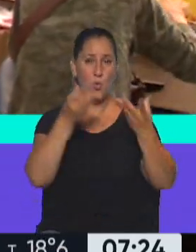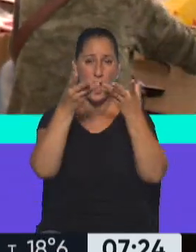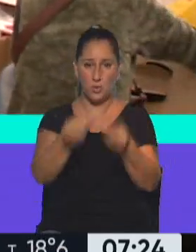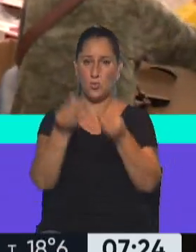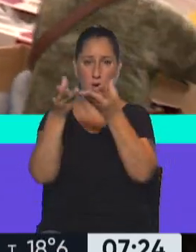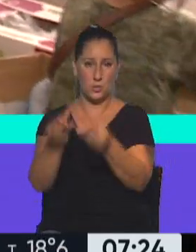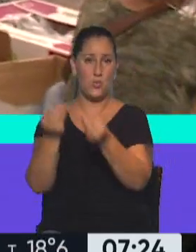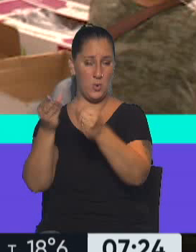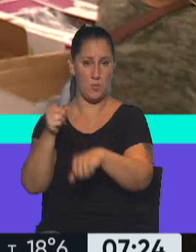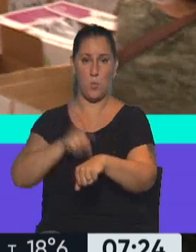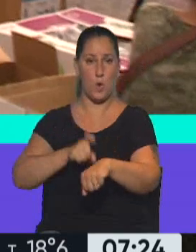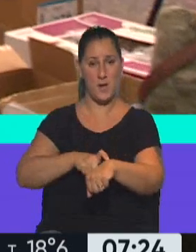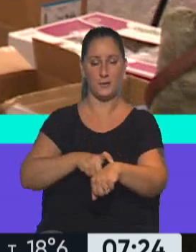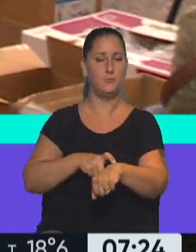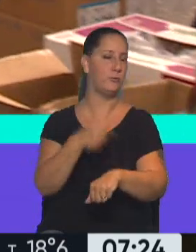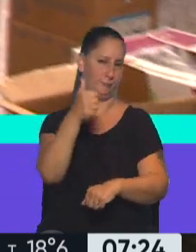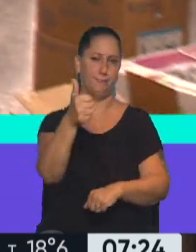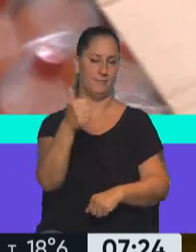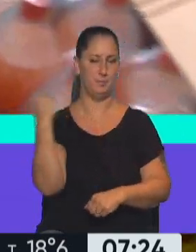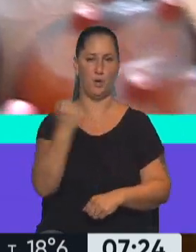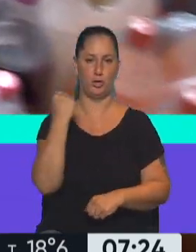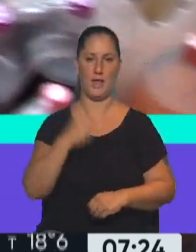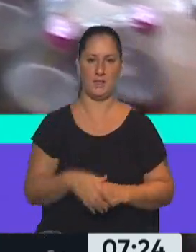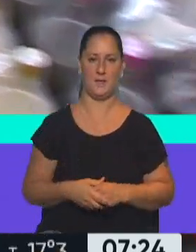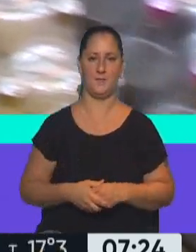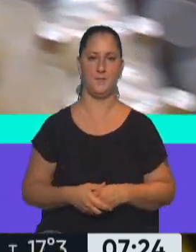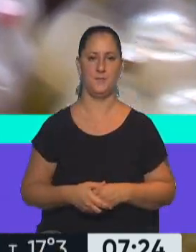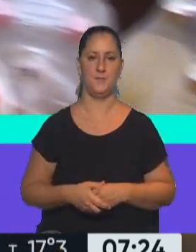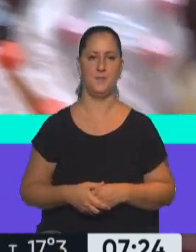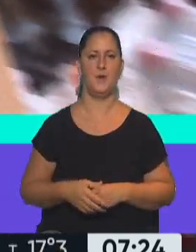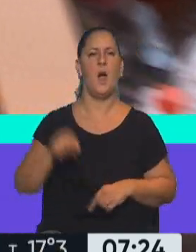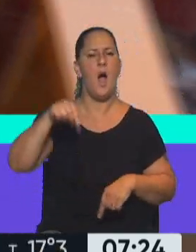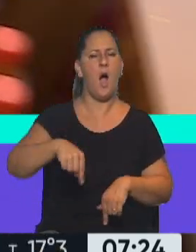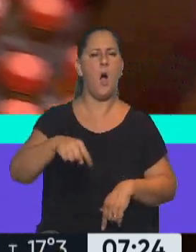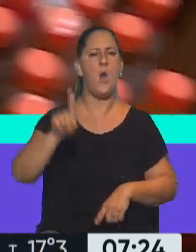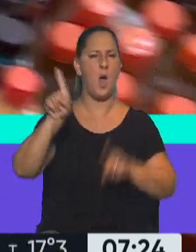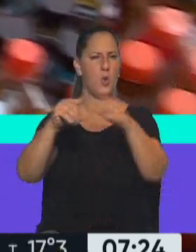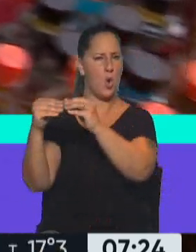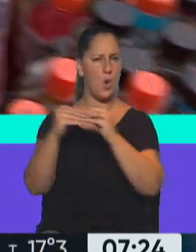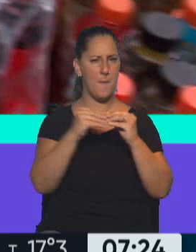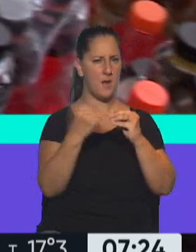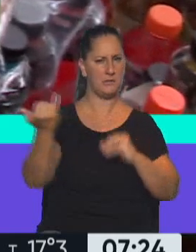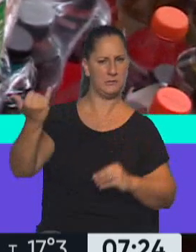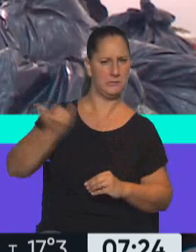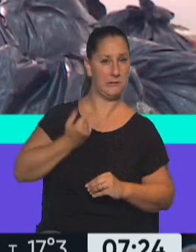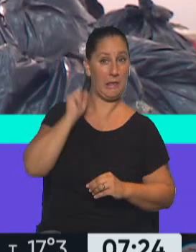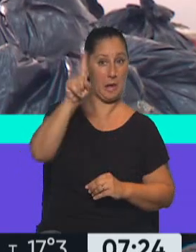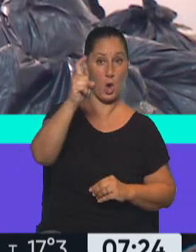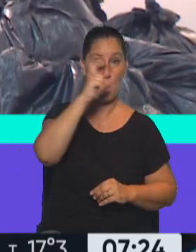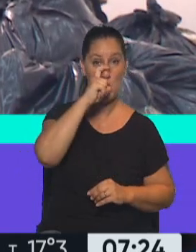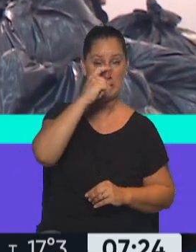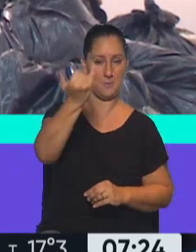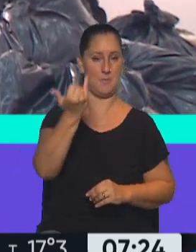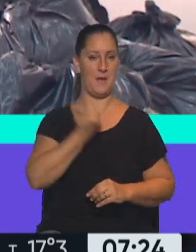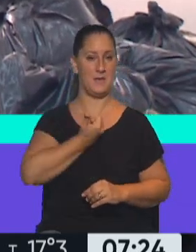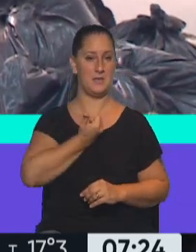Toda ayuda en este momento es sumamente importante. Lo que me están notificando algunos compañeros que tenemos allá es que